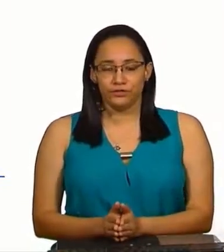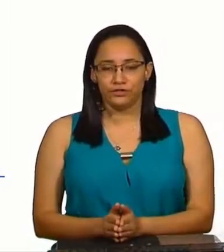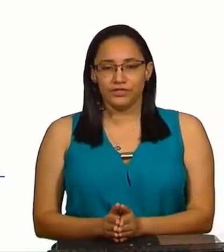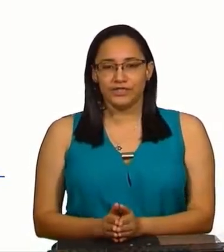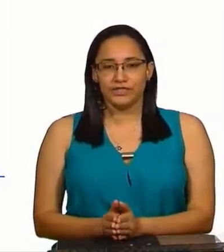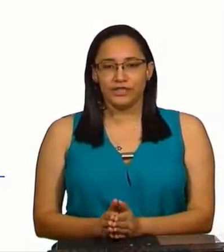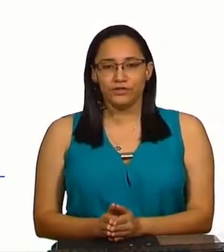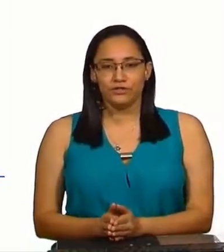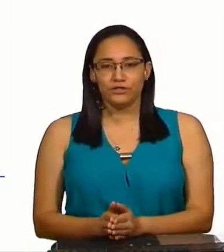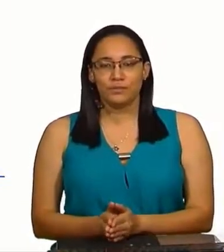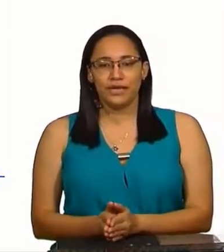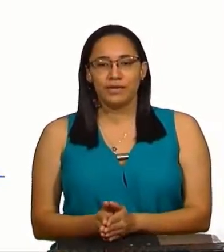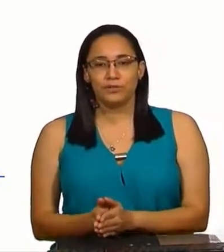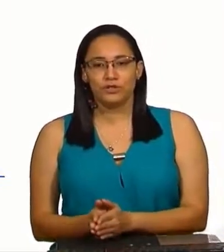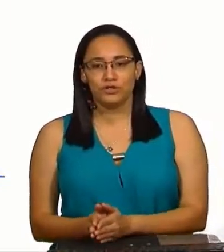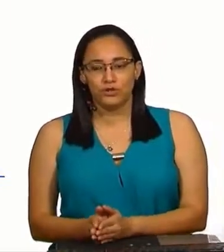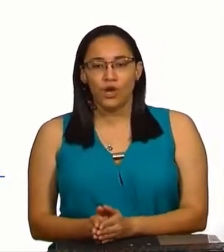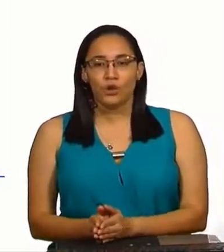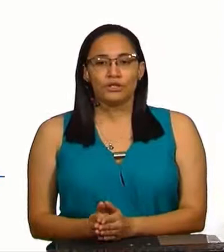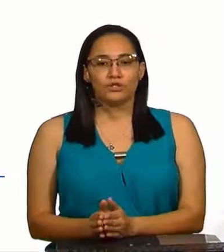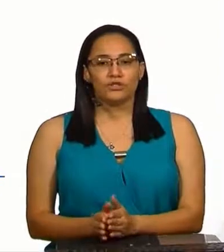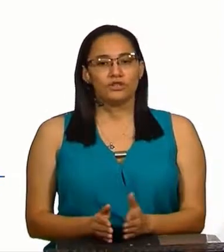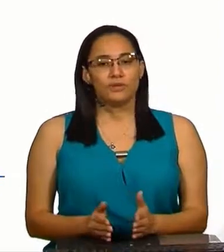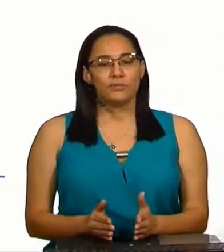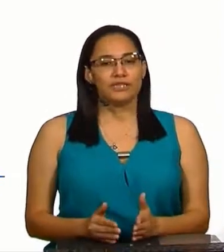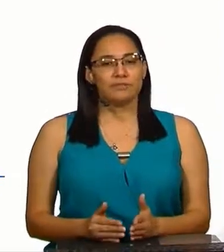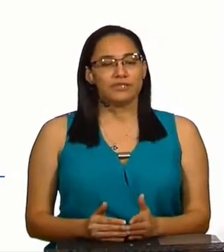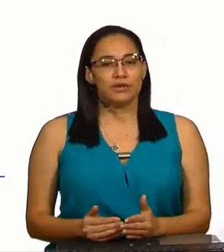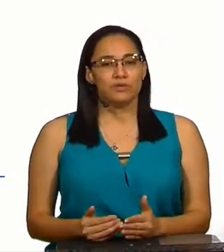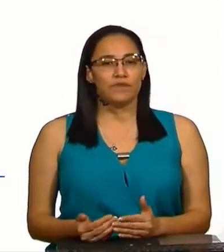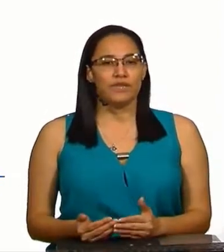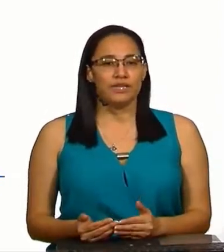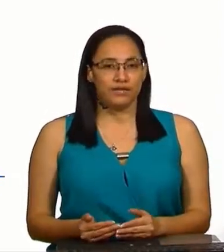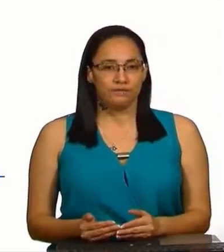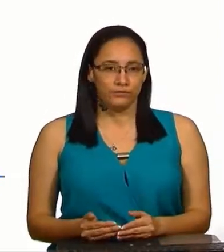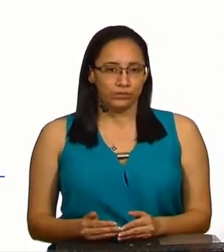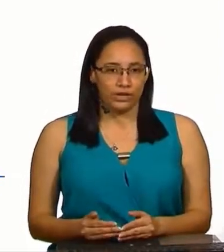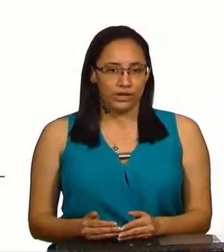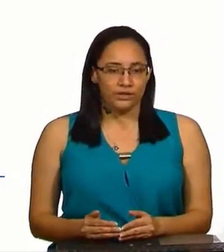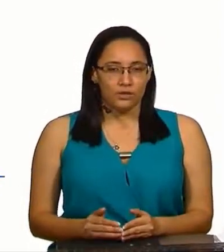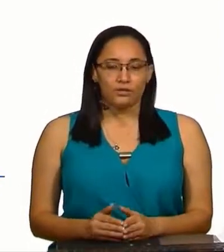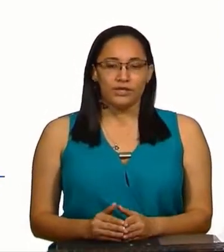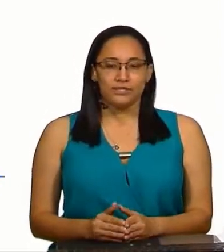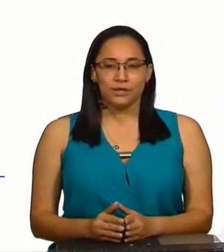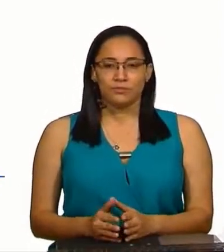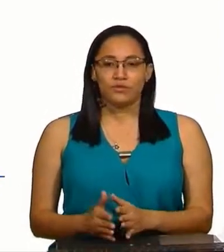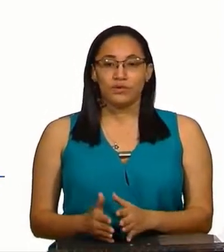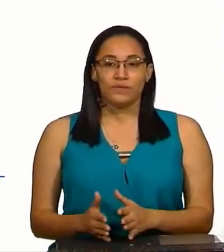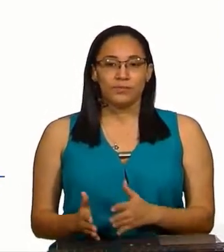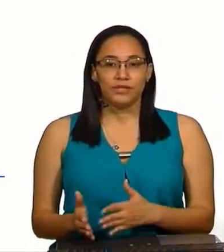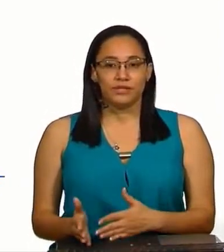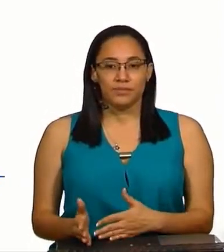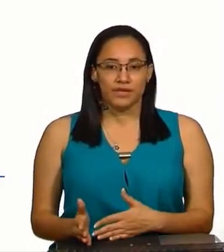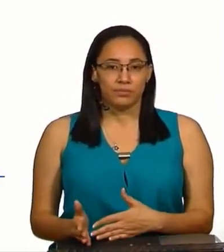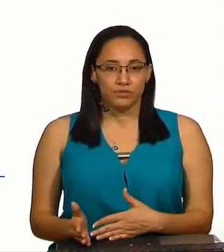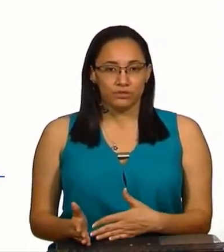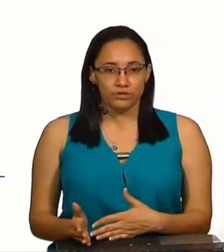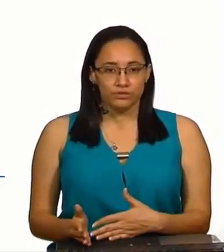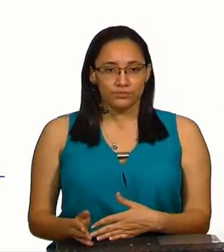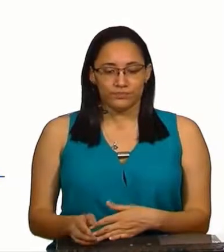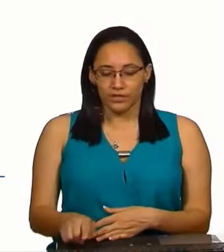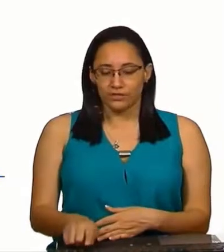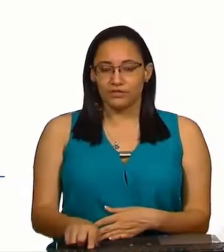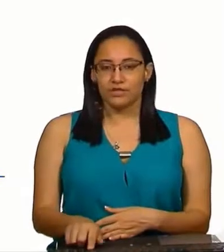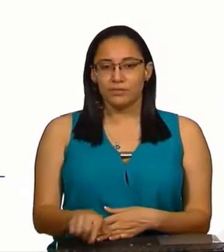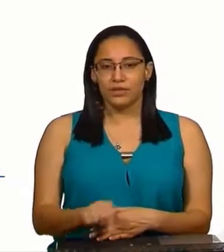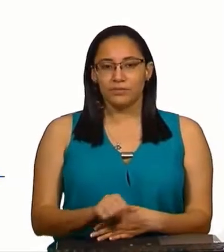the future is used to be able to. Cuando nosotros vamos a expresar una habilidad futura, utilizamos nuevamente be able